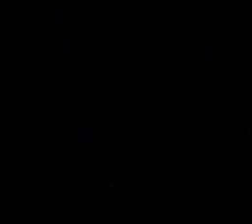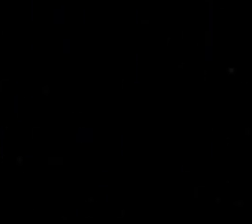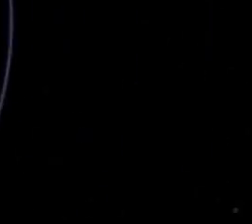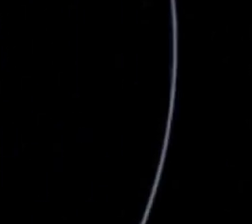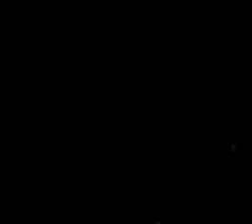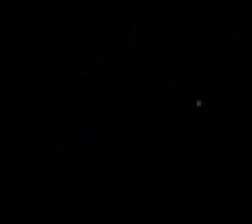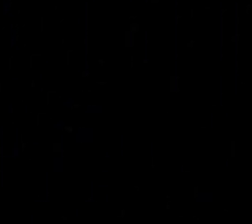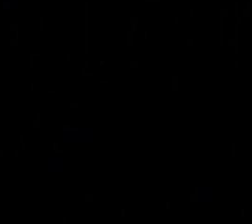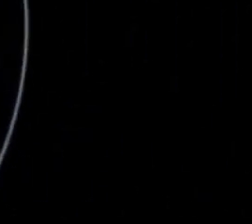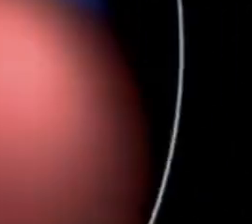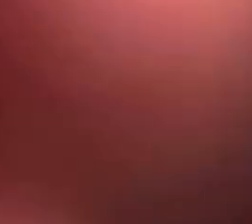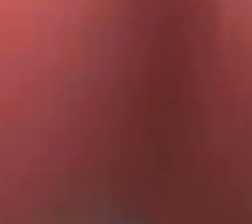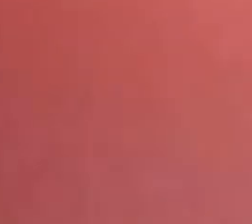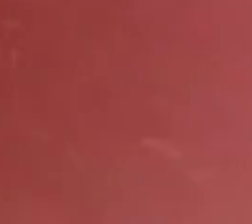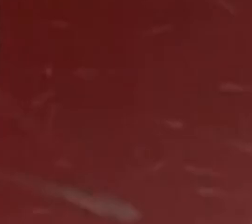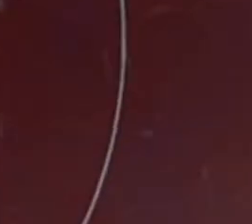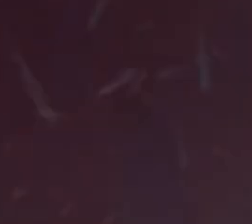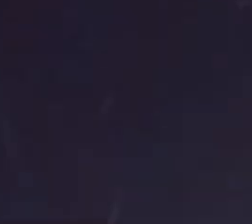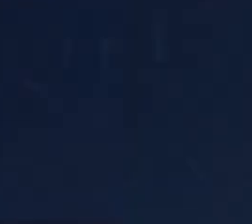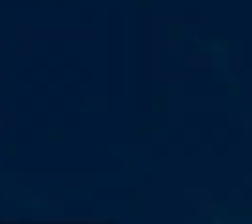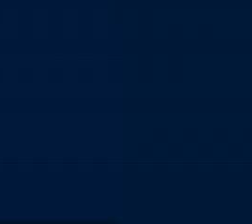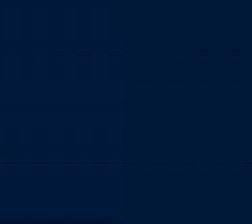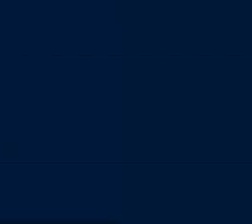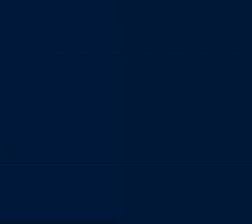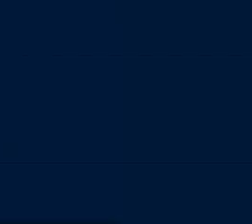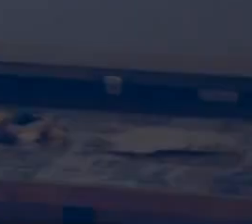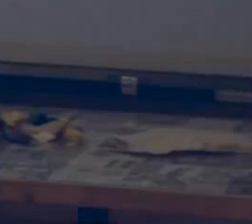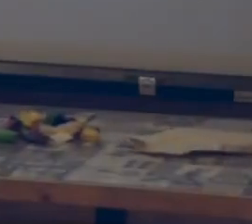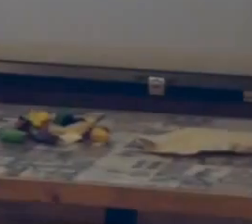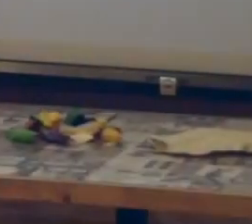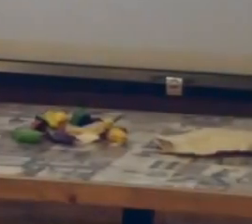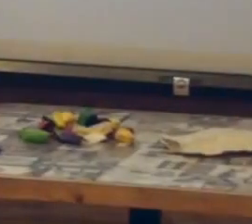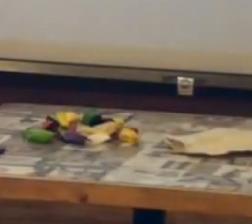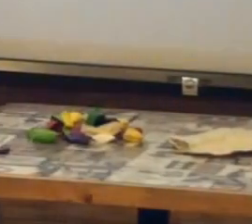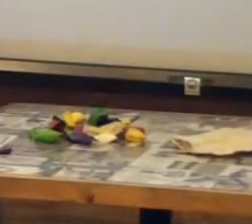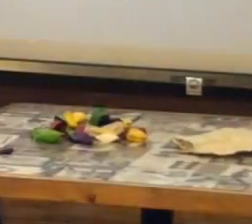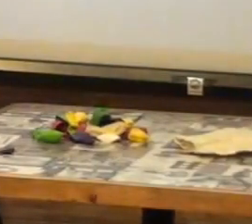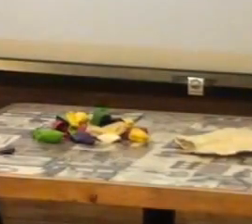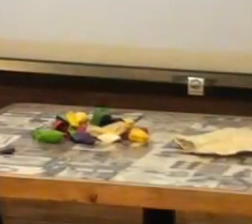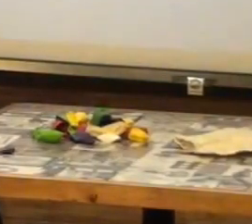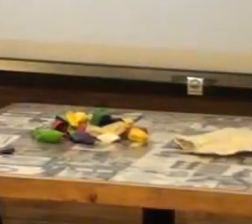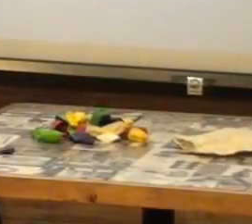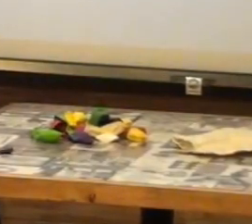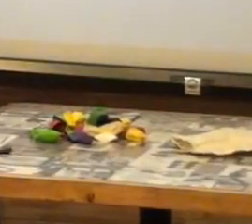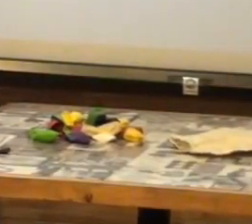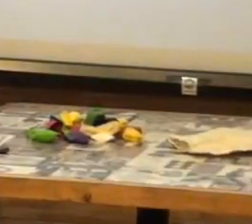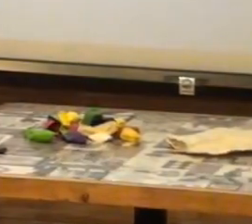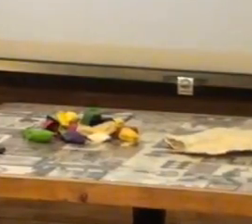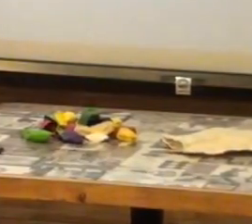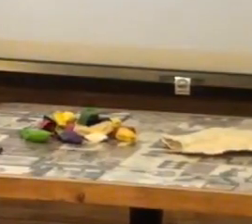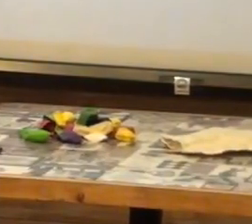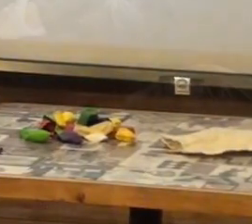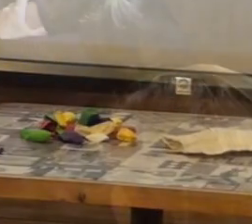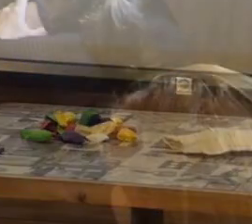filosofía. Posteriormente se adaptaron para la divulgación científica denominándose Café Científico. En Chile, se realizan